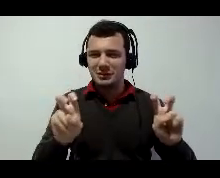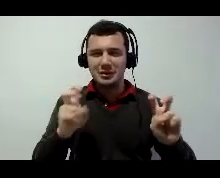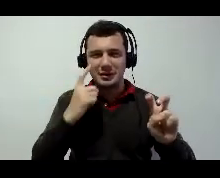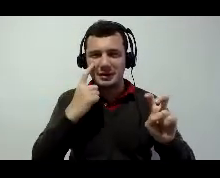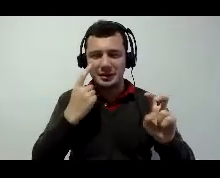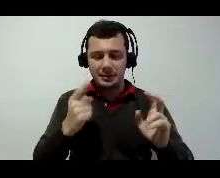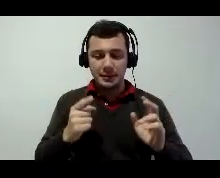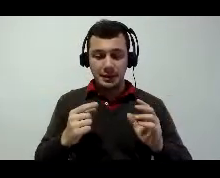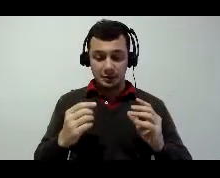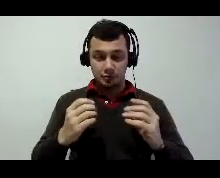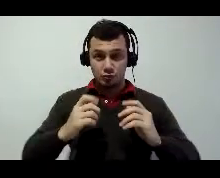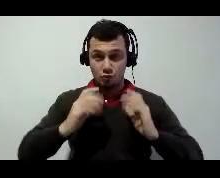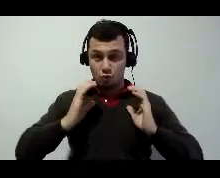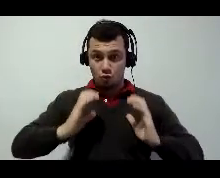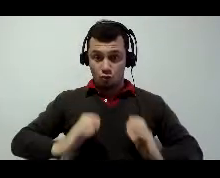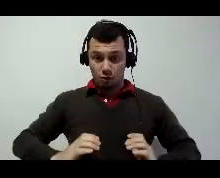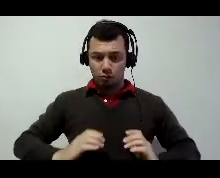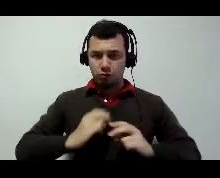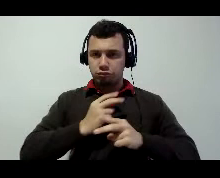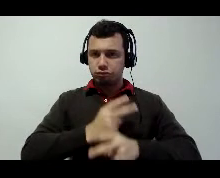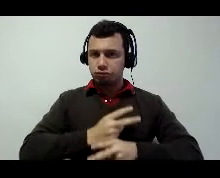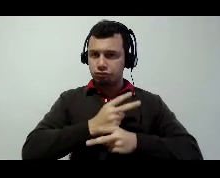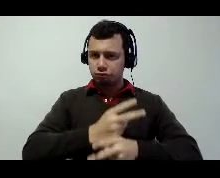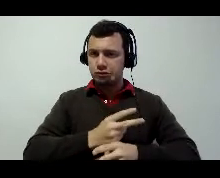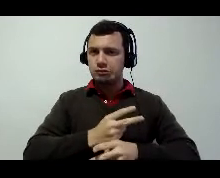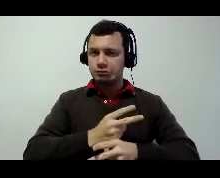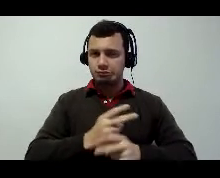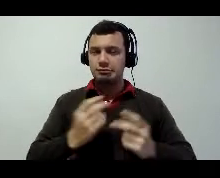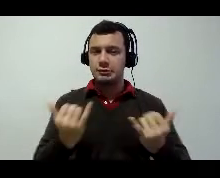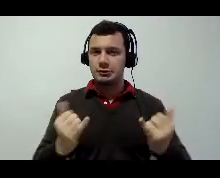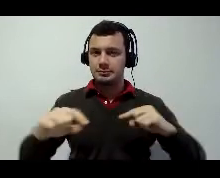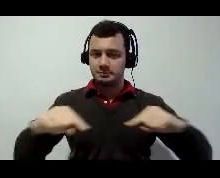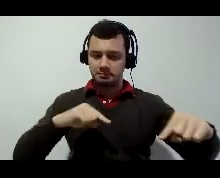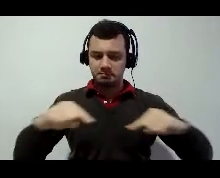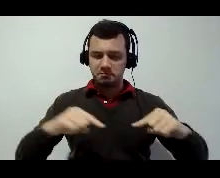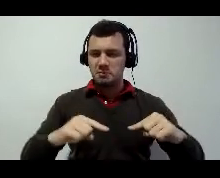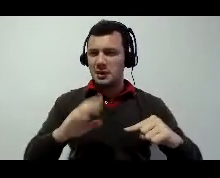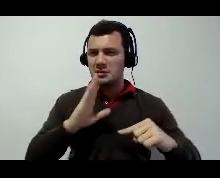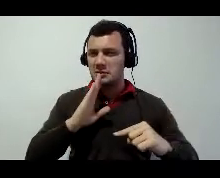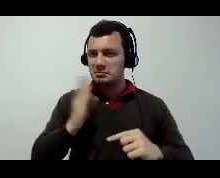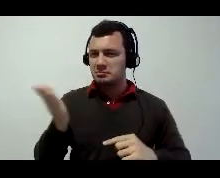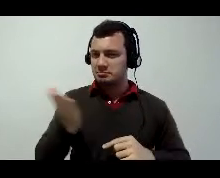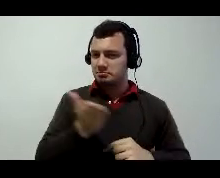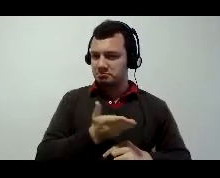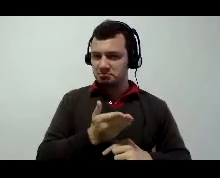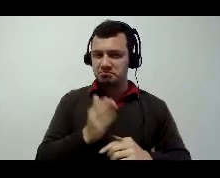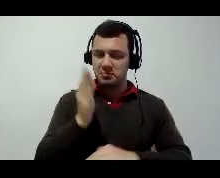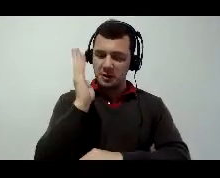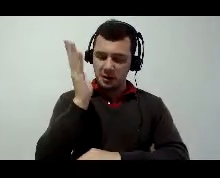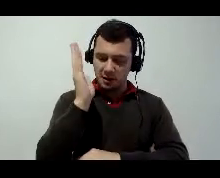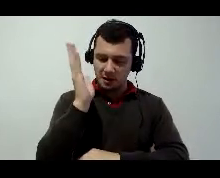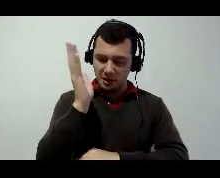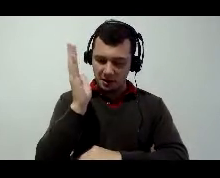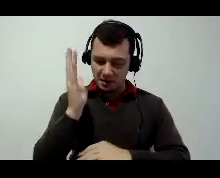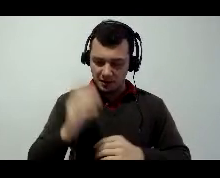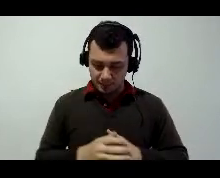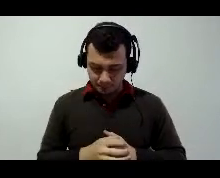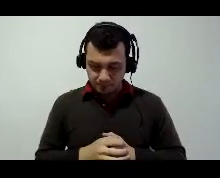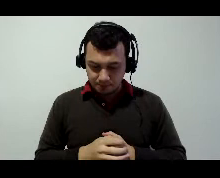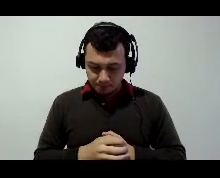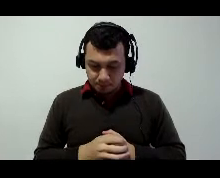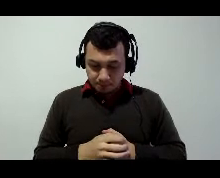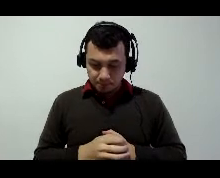nos acompaña Noelia Isabel Oliver. Mi nombre es Juan Manuel Fuentes, auxiliar de educación de la Regional